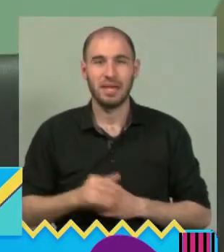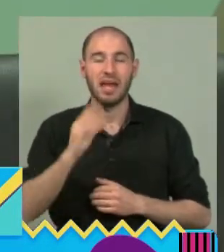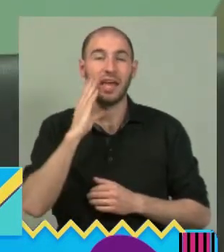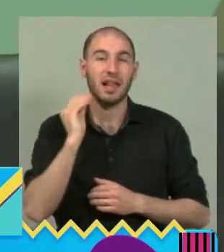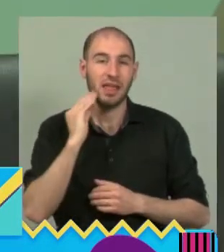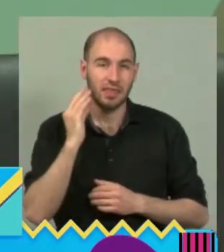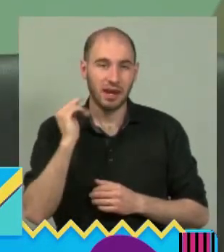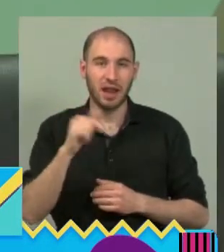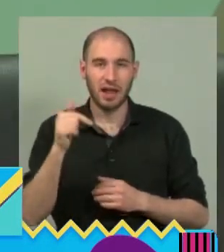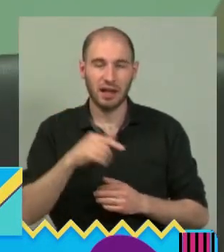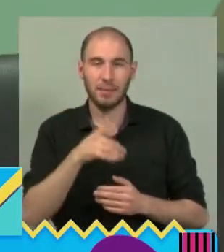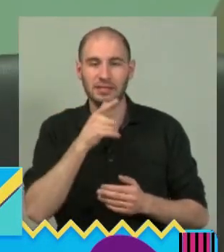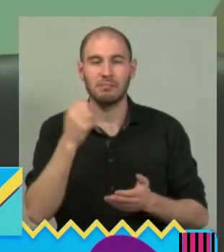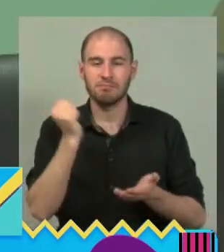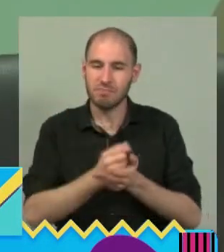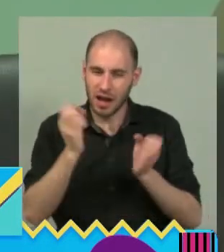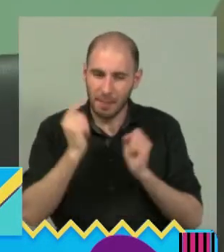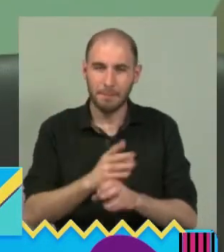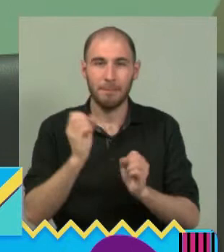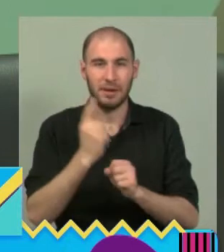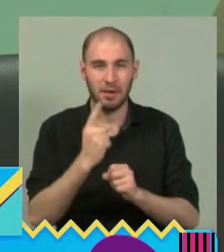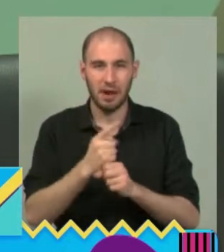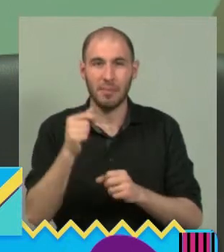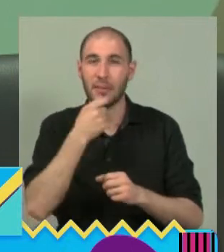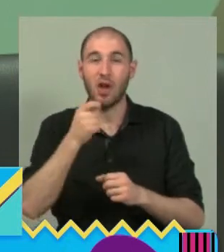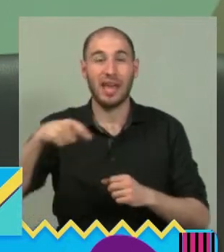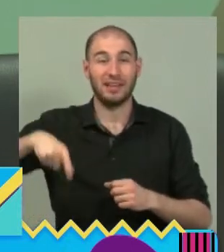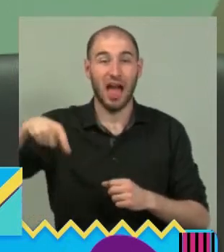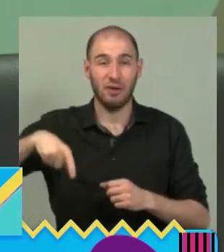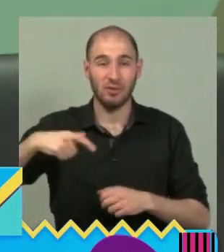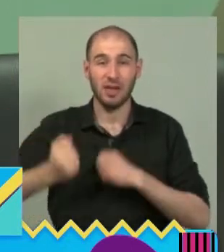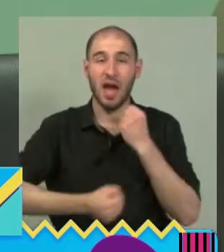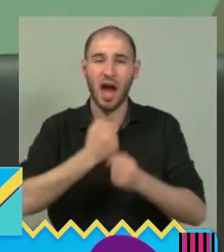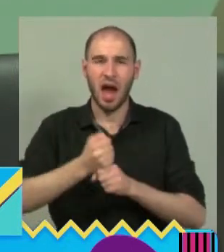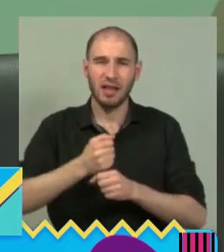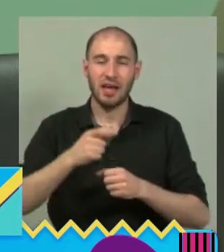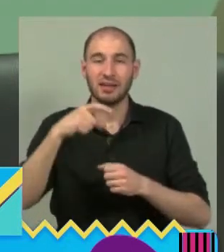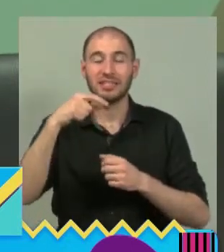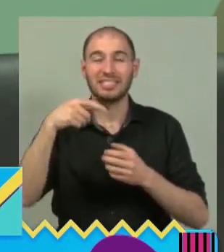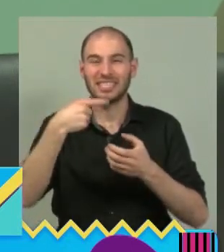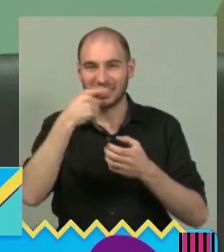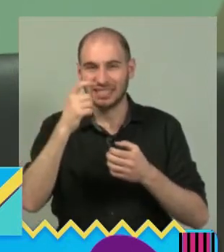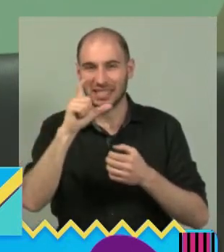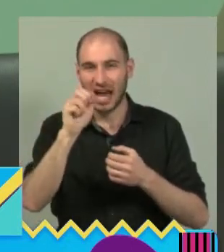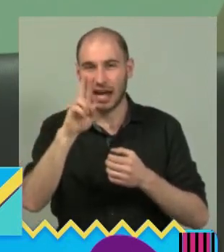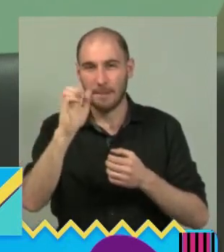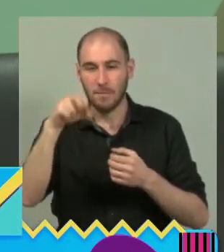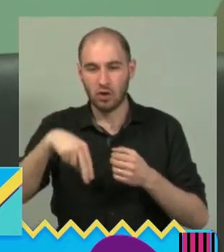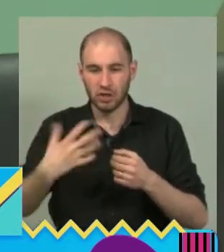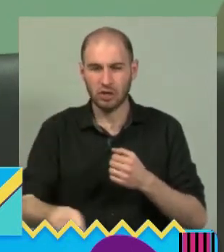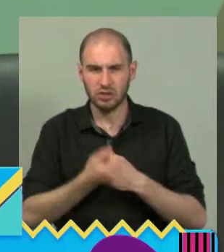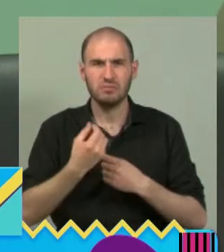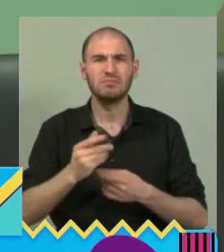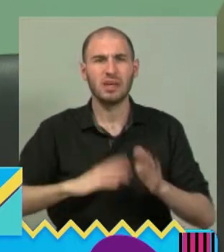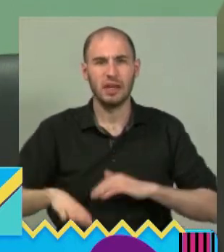Inglaterra marcó el camino en la trata de esclavos hasta que descubrió el carbón. Cuando descubrió el carbón, ¿qué es lo